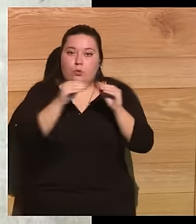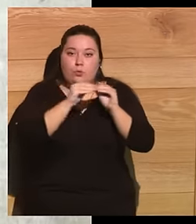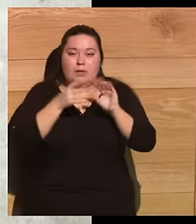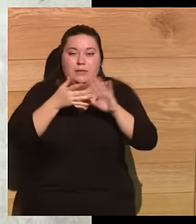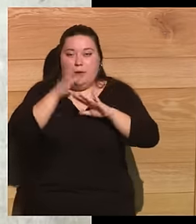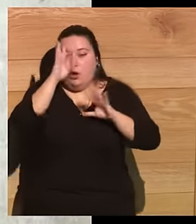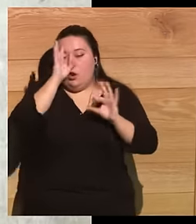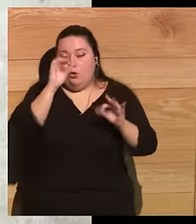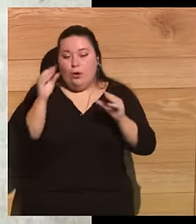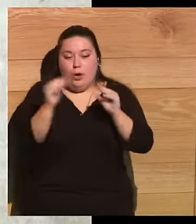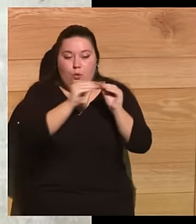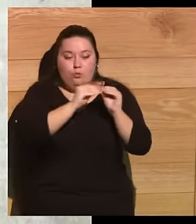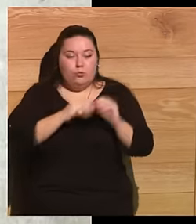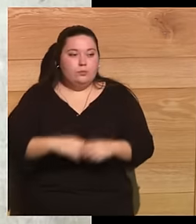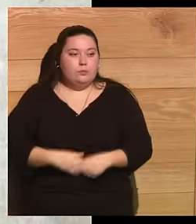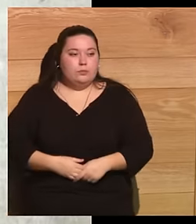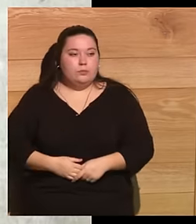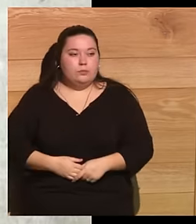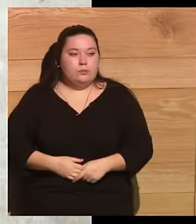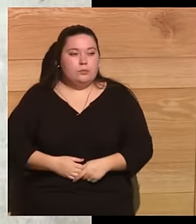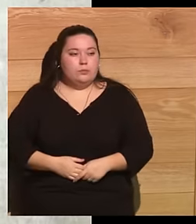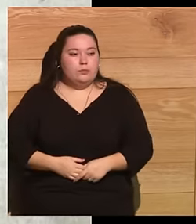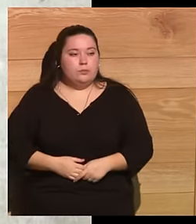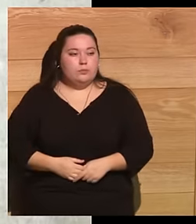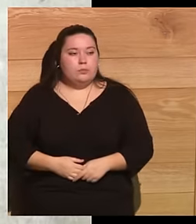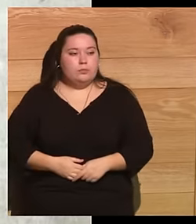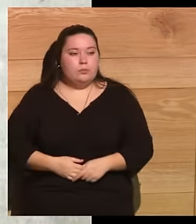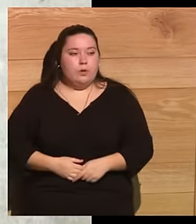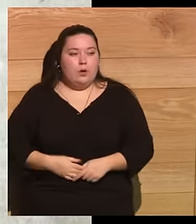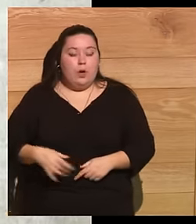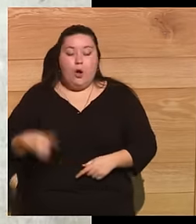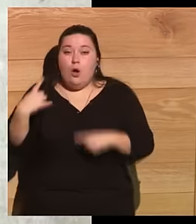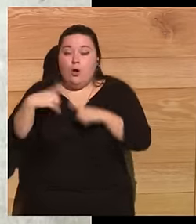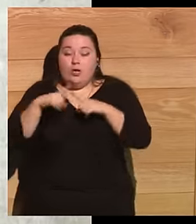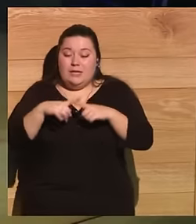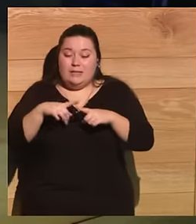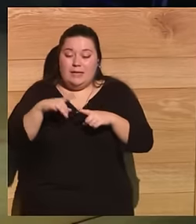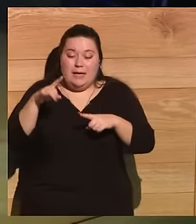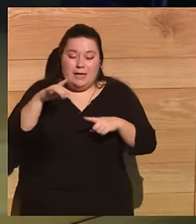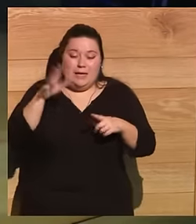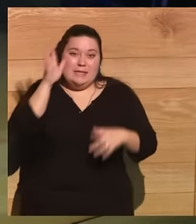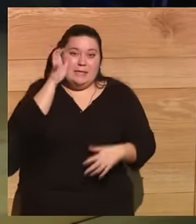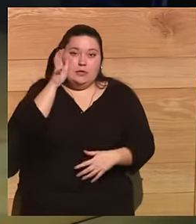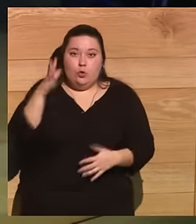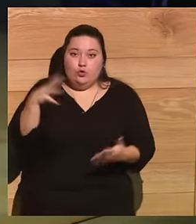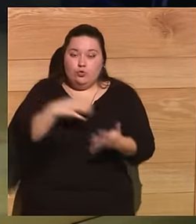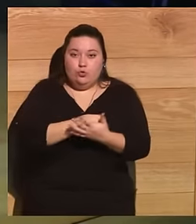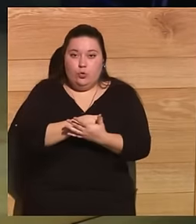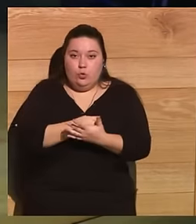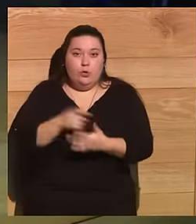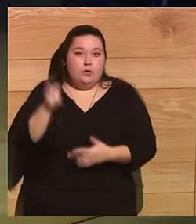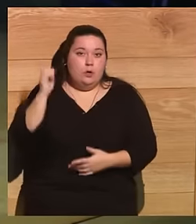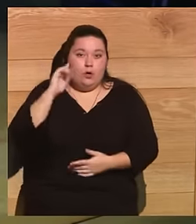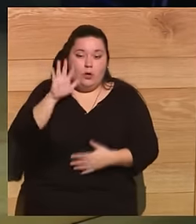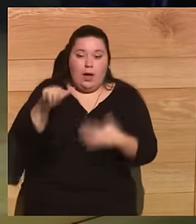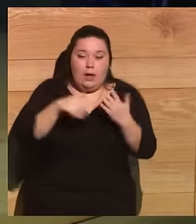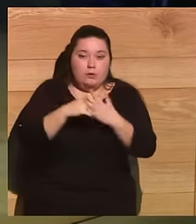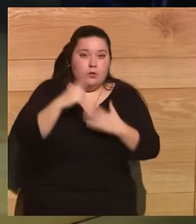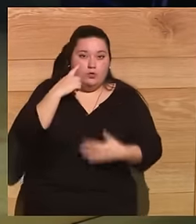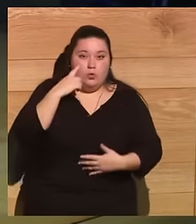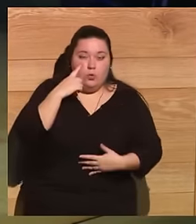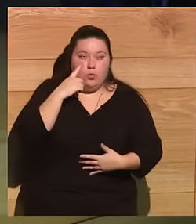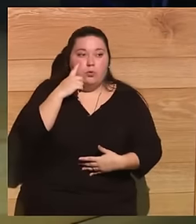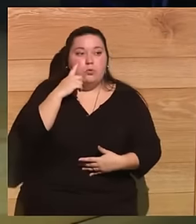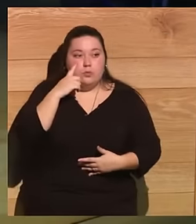sentido común. Es decir, algo que combina todos los sentidos, desde los oídos y de los ojos, y nos